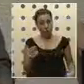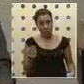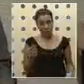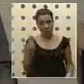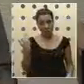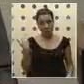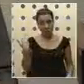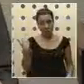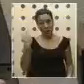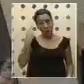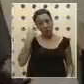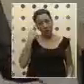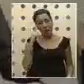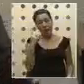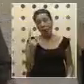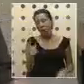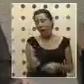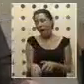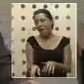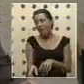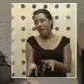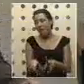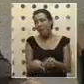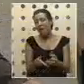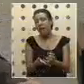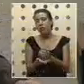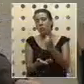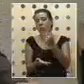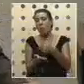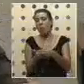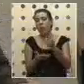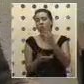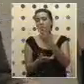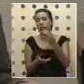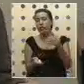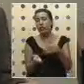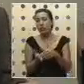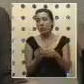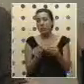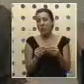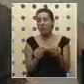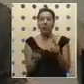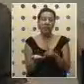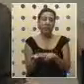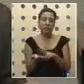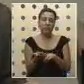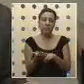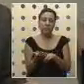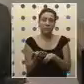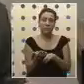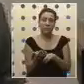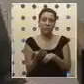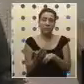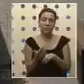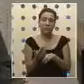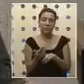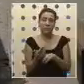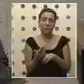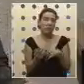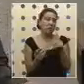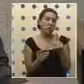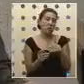pasado, para una familia de 1 millón 200 mil pesos, francamente es